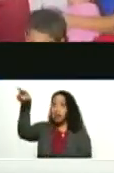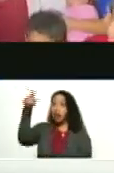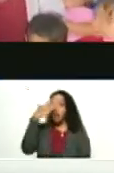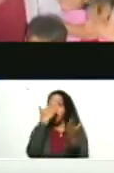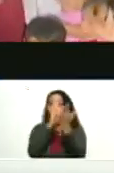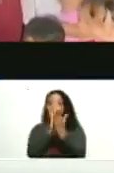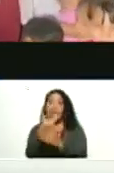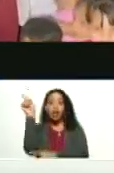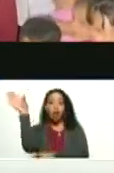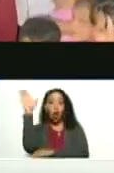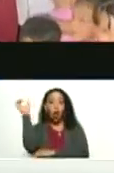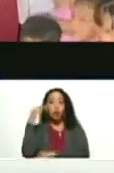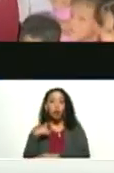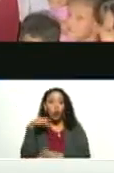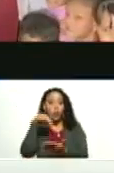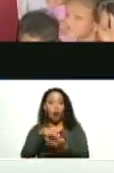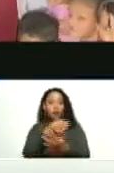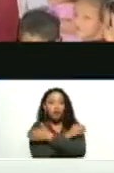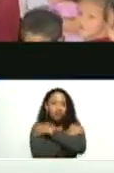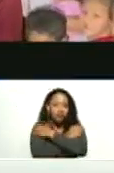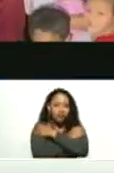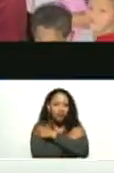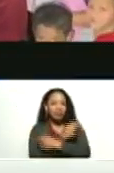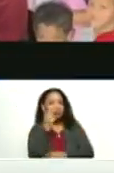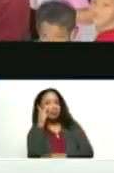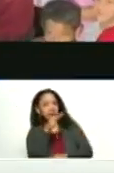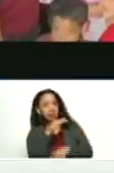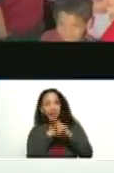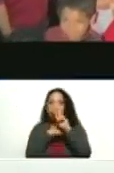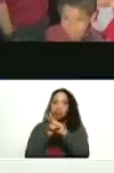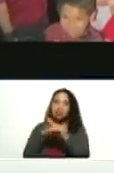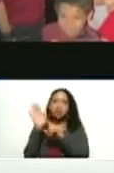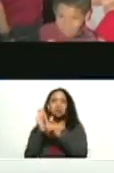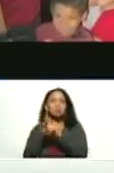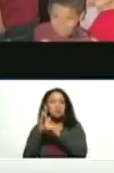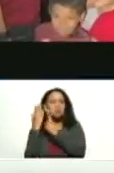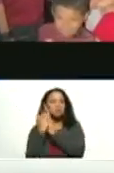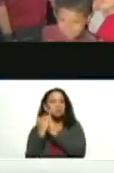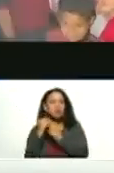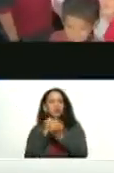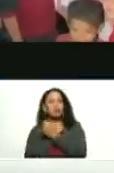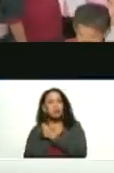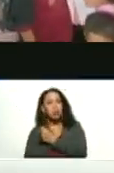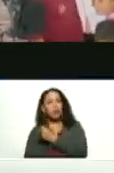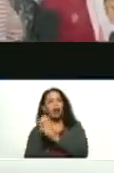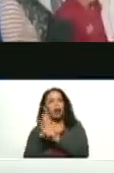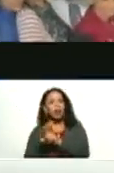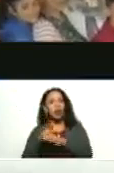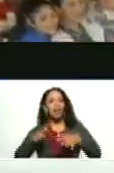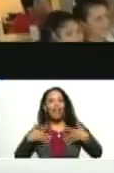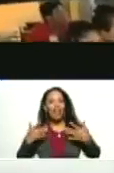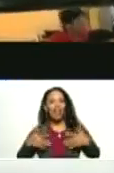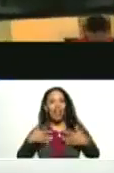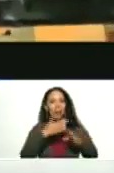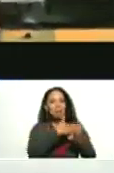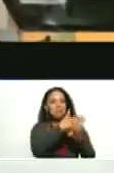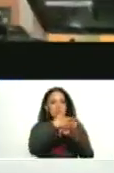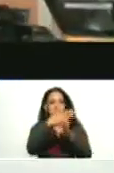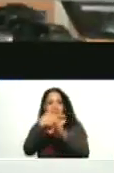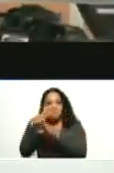con Colombia nos bajamos, nos abrazamos, nos trataron con amor, con cariño, con alegría, compartimos.